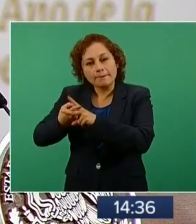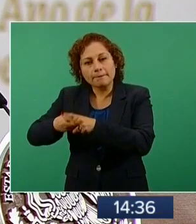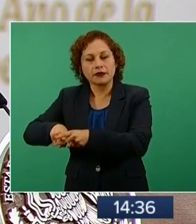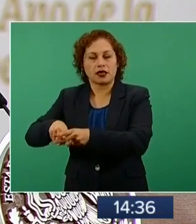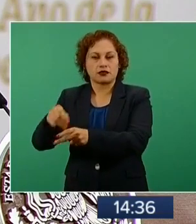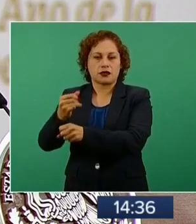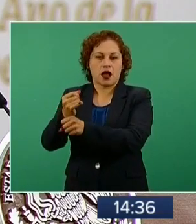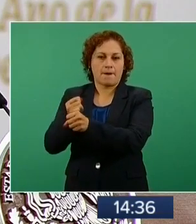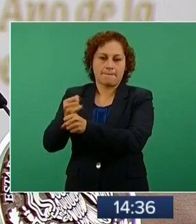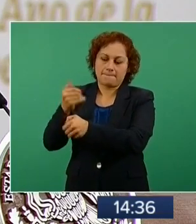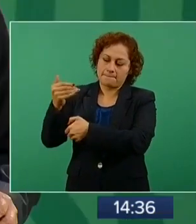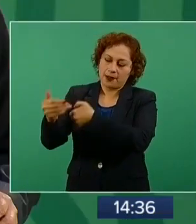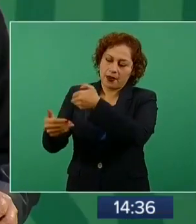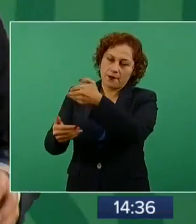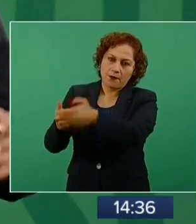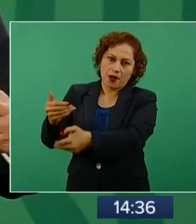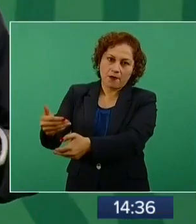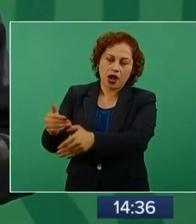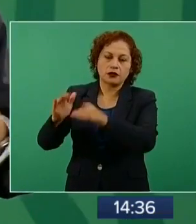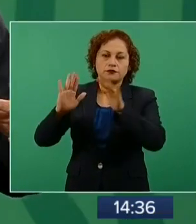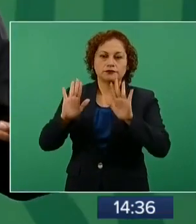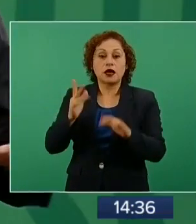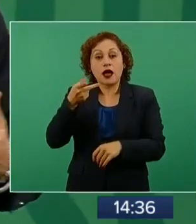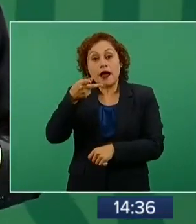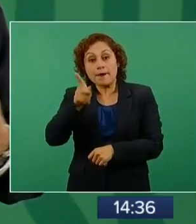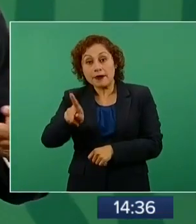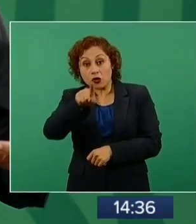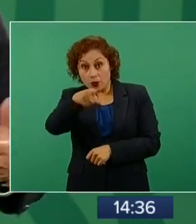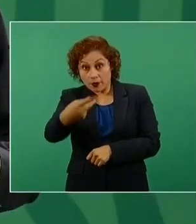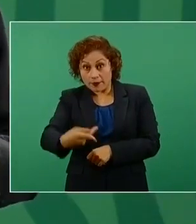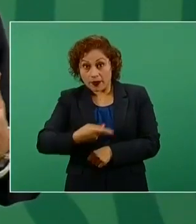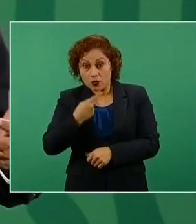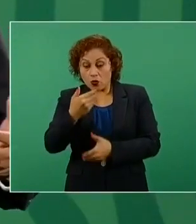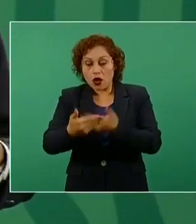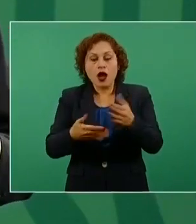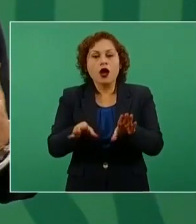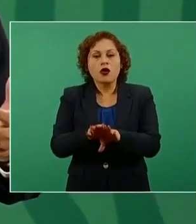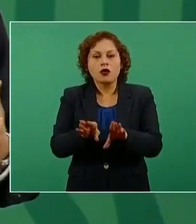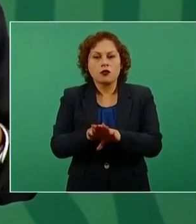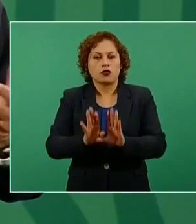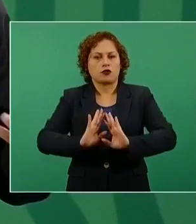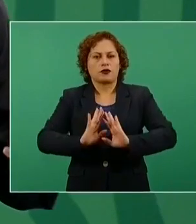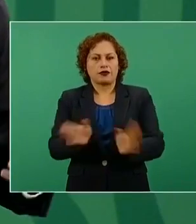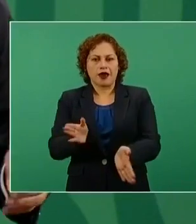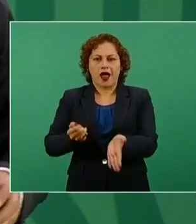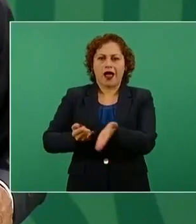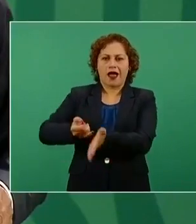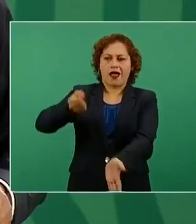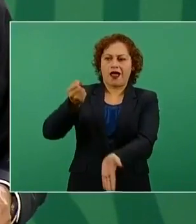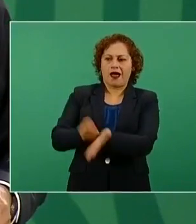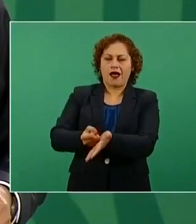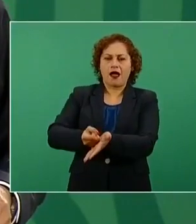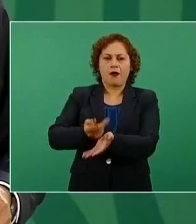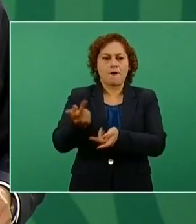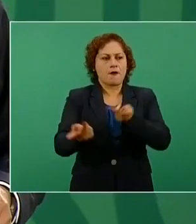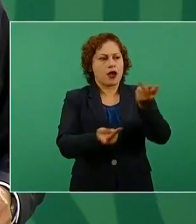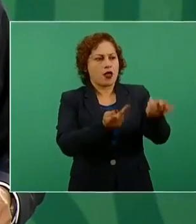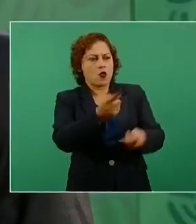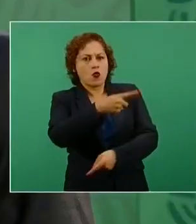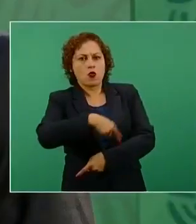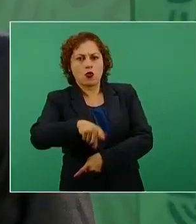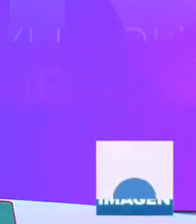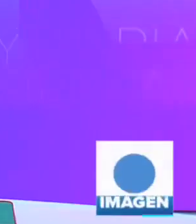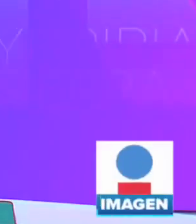polémica justamente de la candidatura de Salgado Macedonio a Guerrero, a pesar de estar acusado de 5